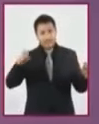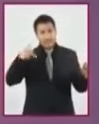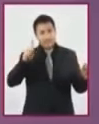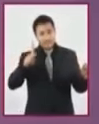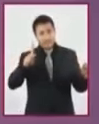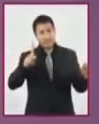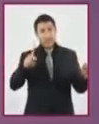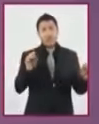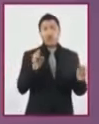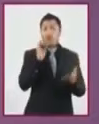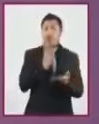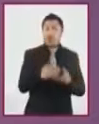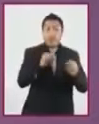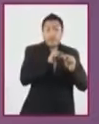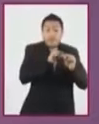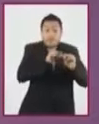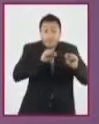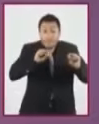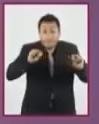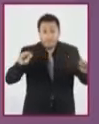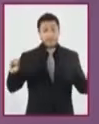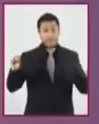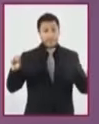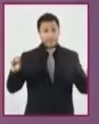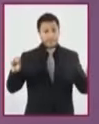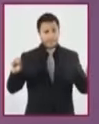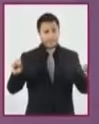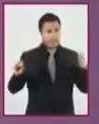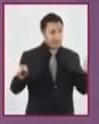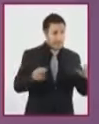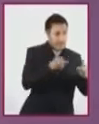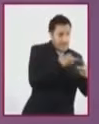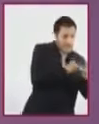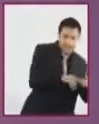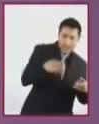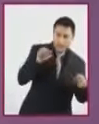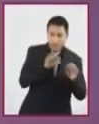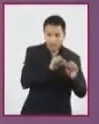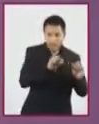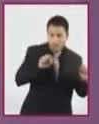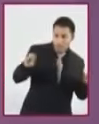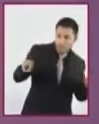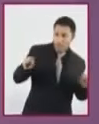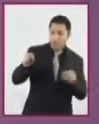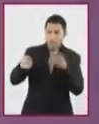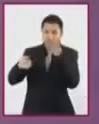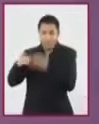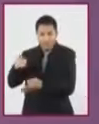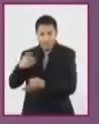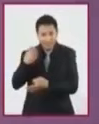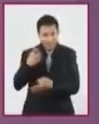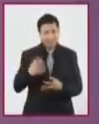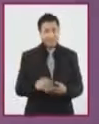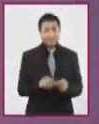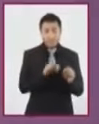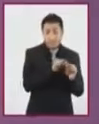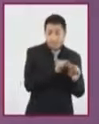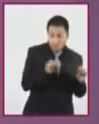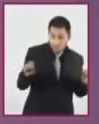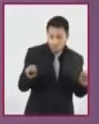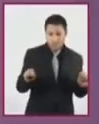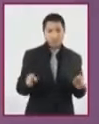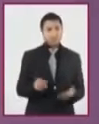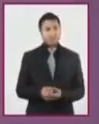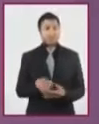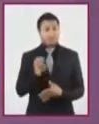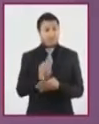encuentra entre la posición inicial y la final del objeto. Se incluye la dirección del movimiento. Maestra, entonces para entender un